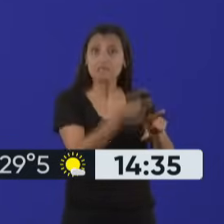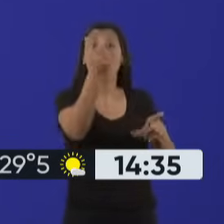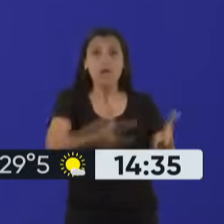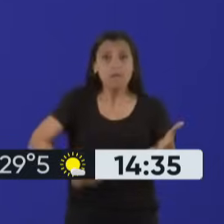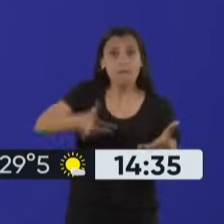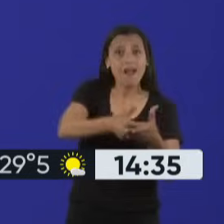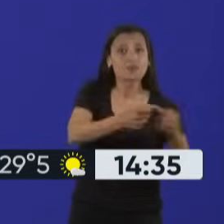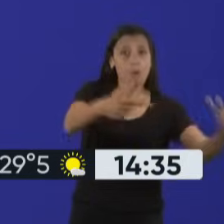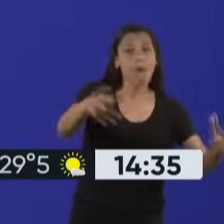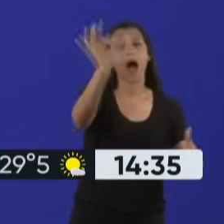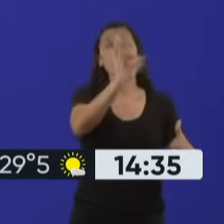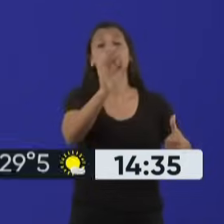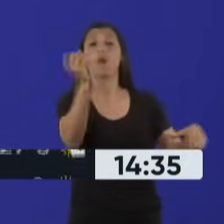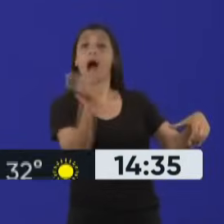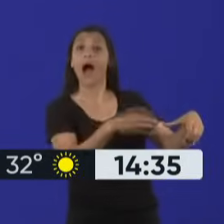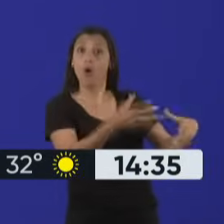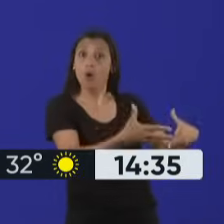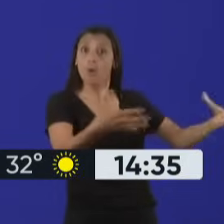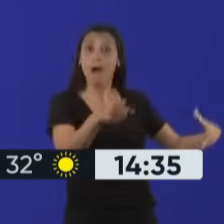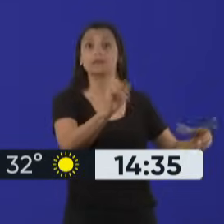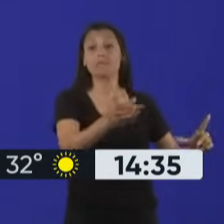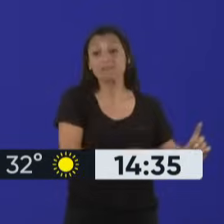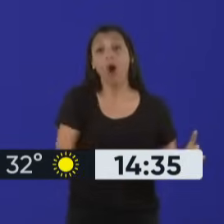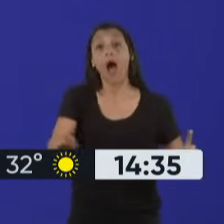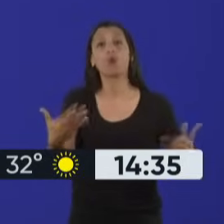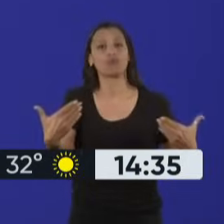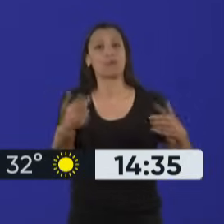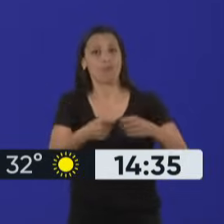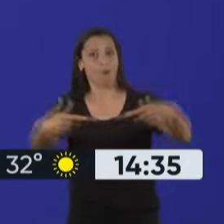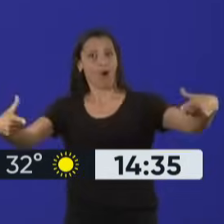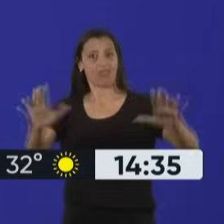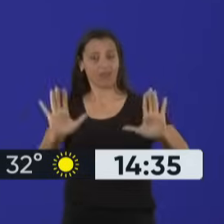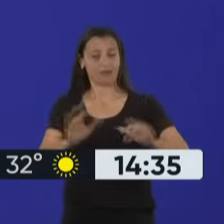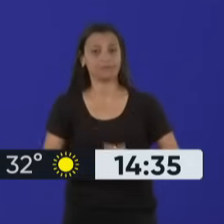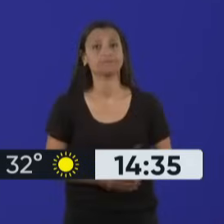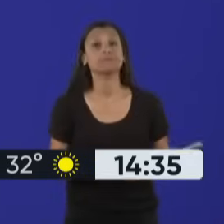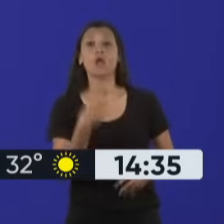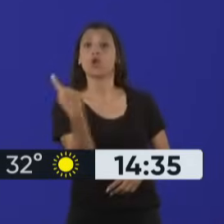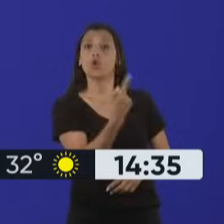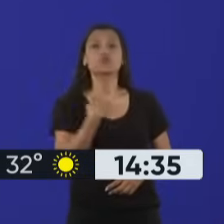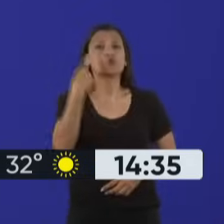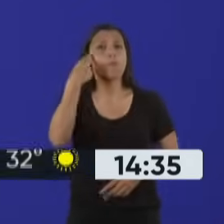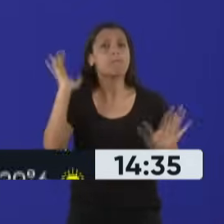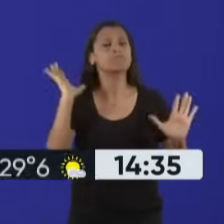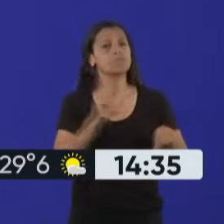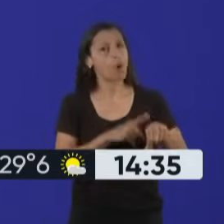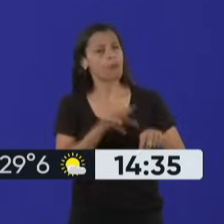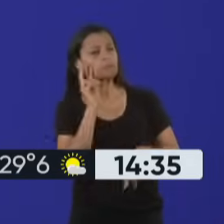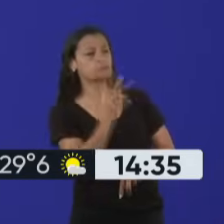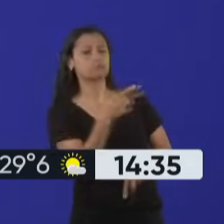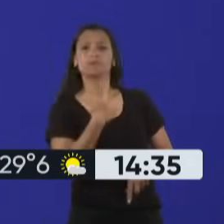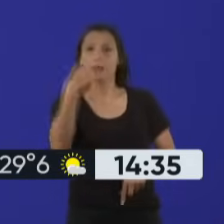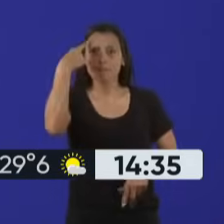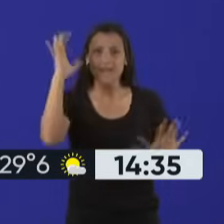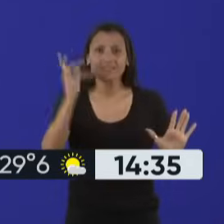digamos, ese ajuste puede ser expansivo. Y nosotros considerábamos que si ese ajuste